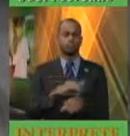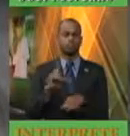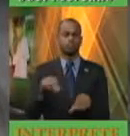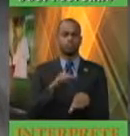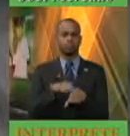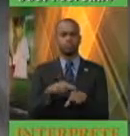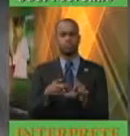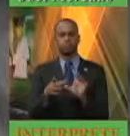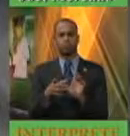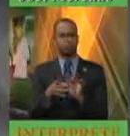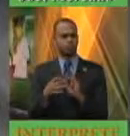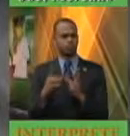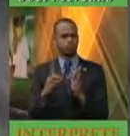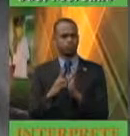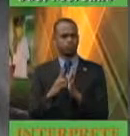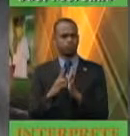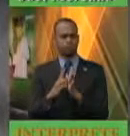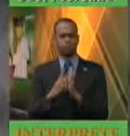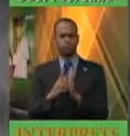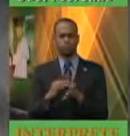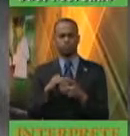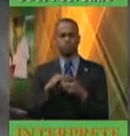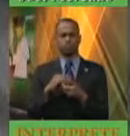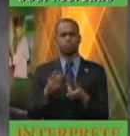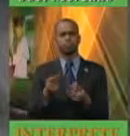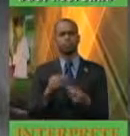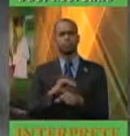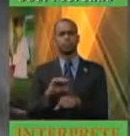CONADIS en INTEC,